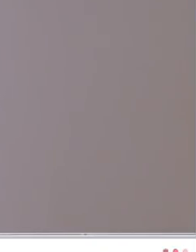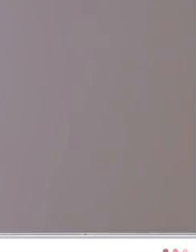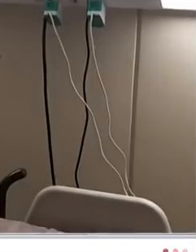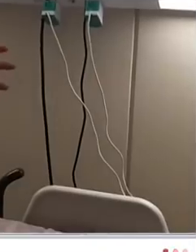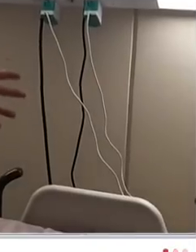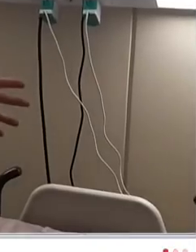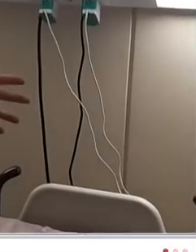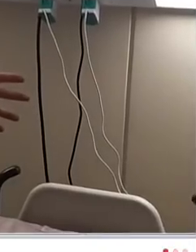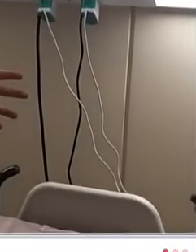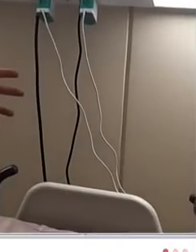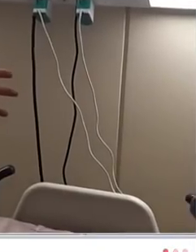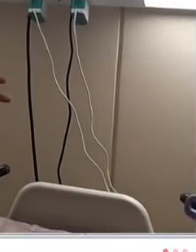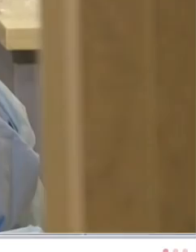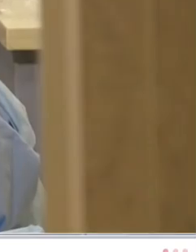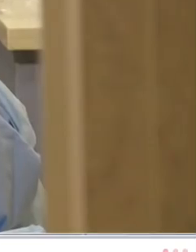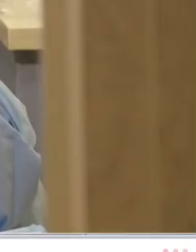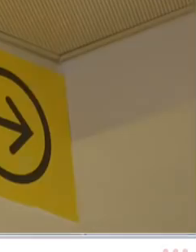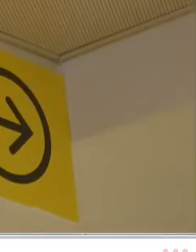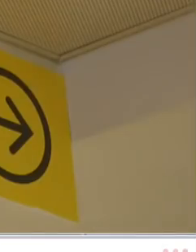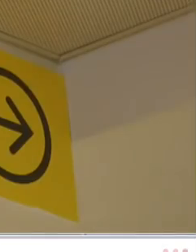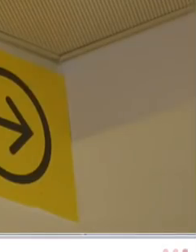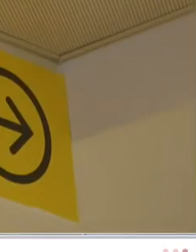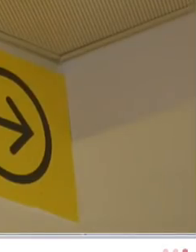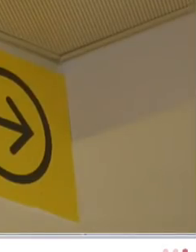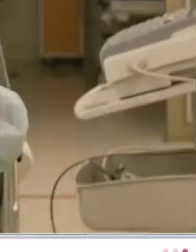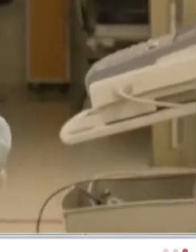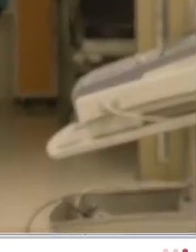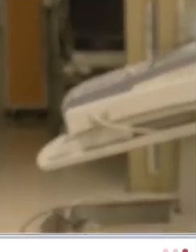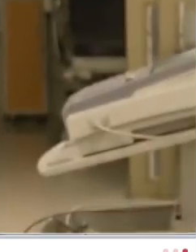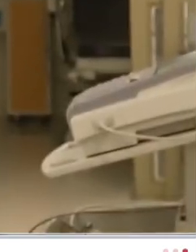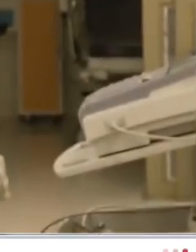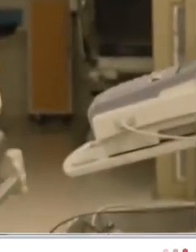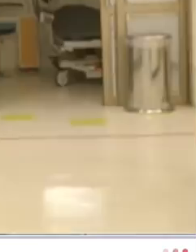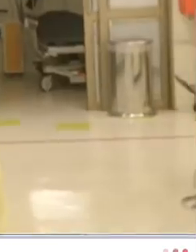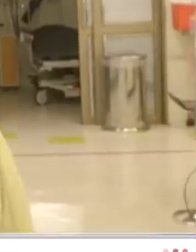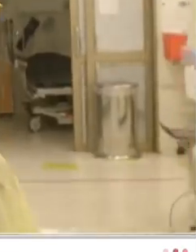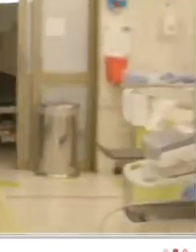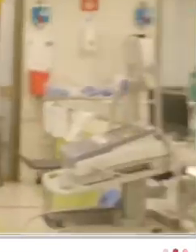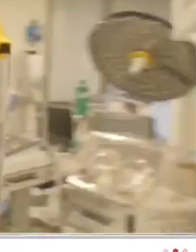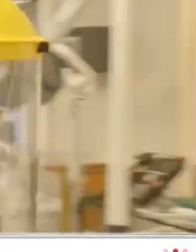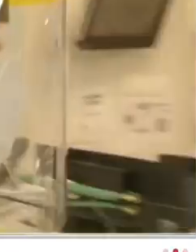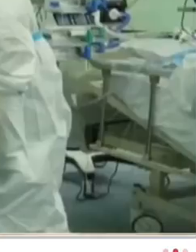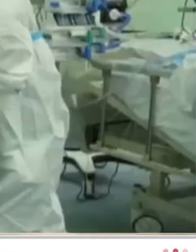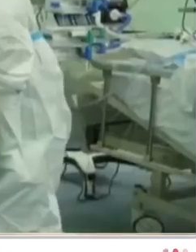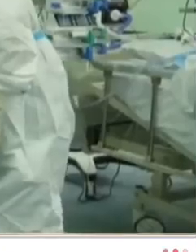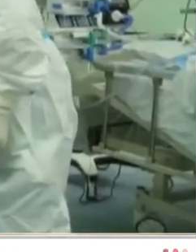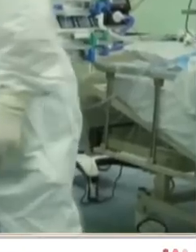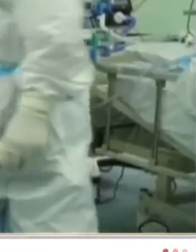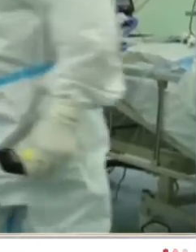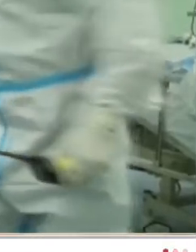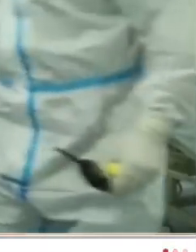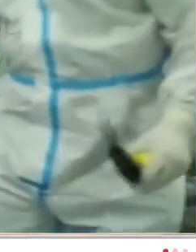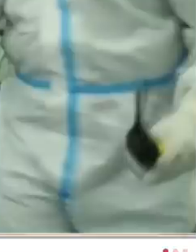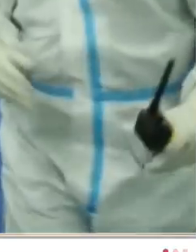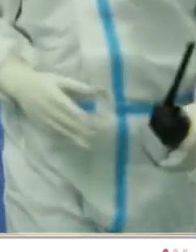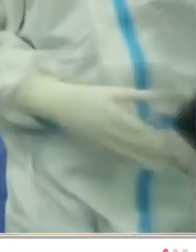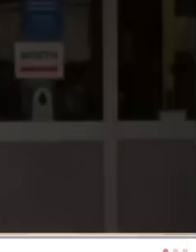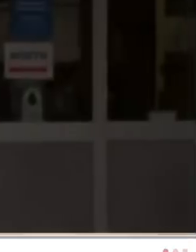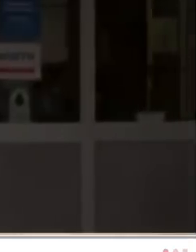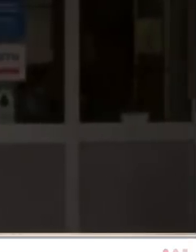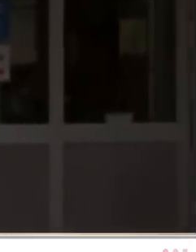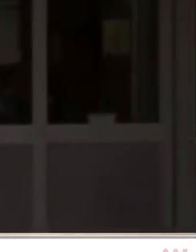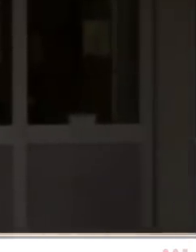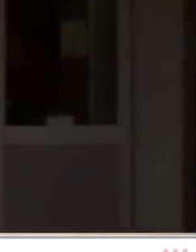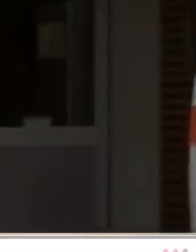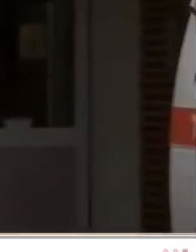hay más de 2.000 personas y además de 2.069 personas con apoyo de ventilación mecánica se vive